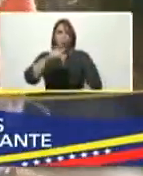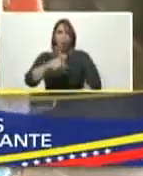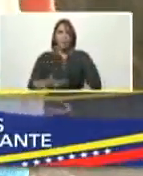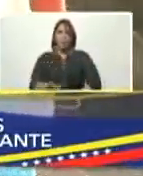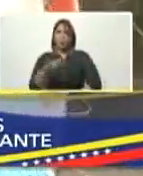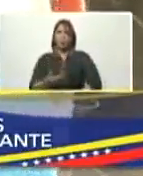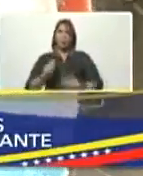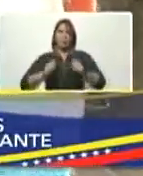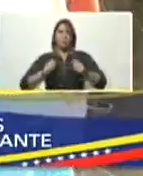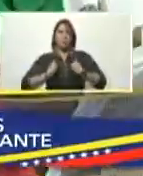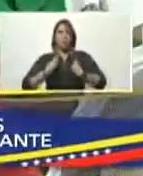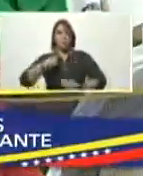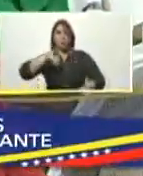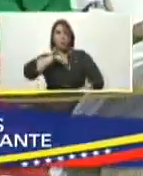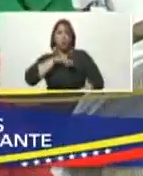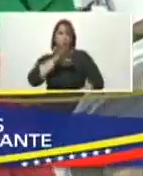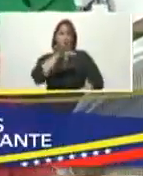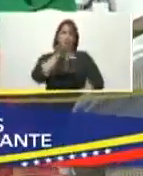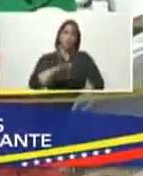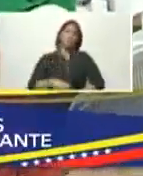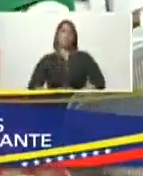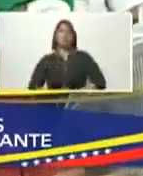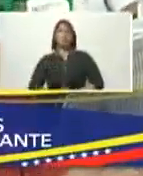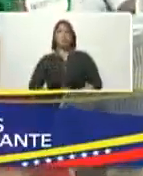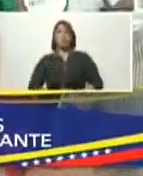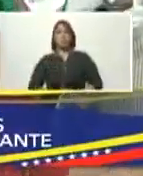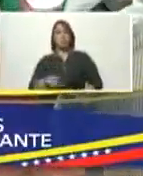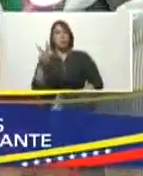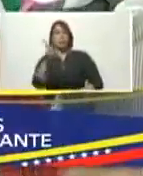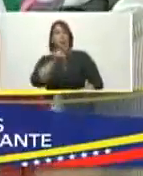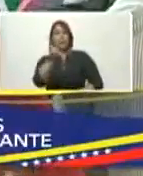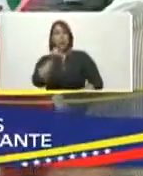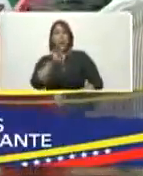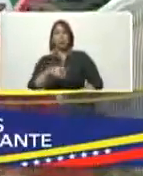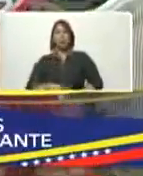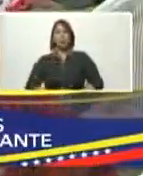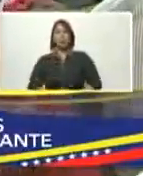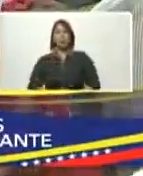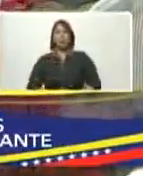vida de nuestra patria Venezuela.